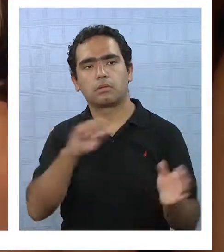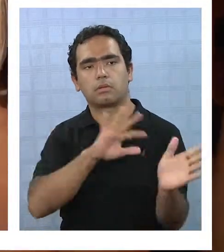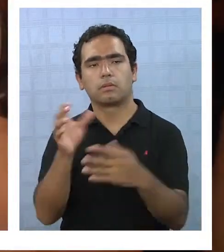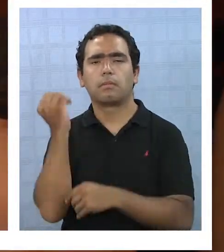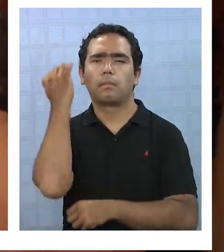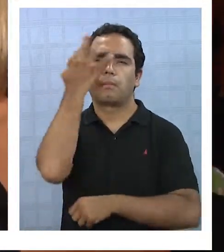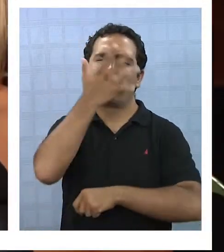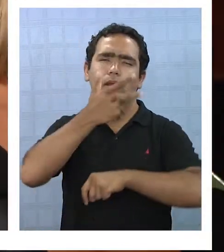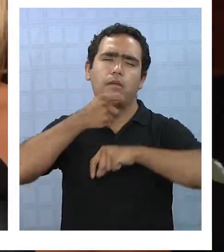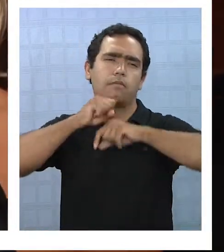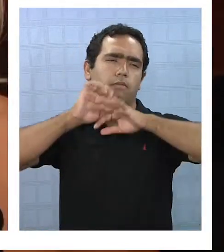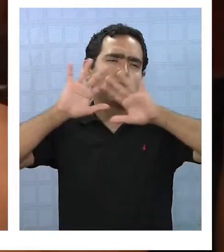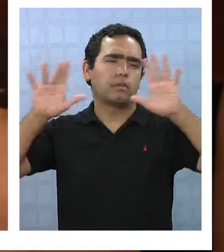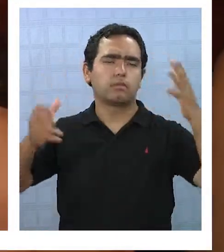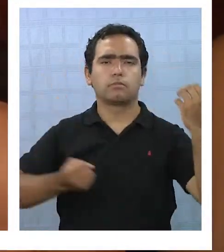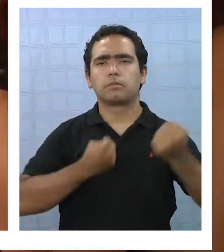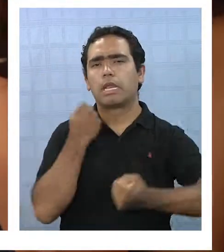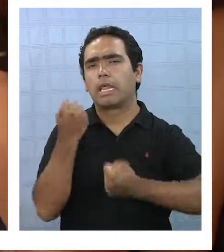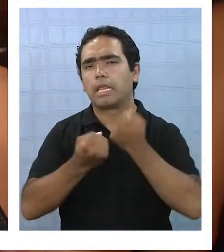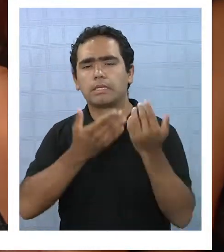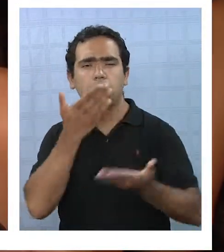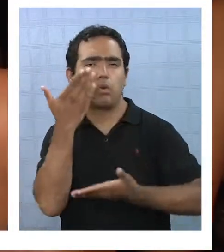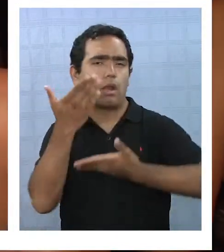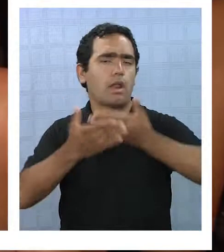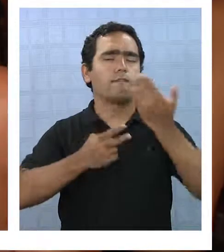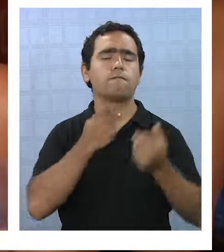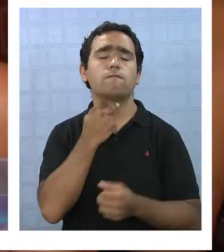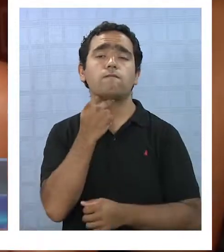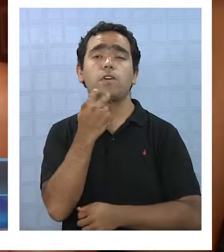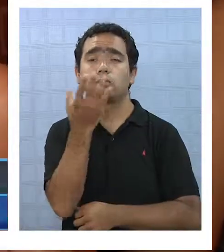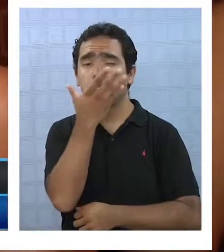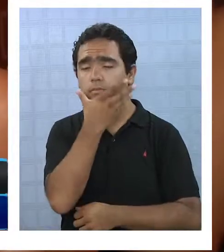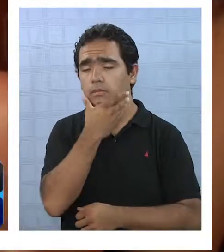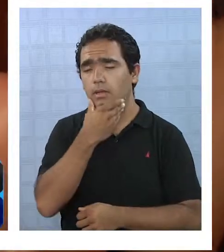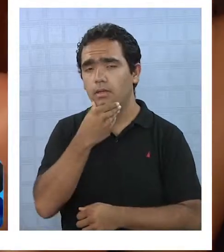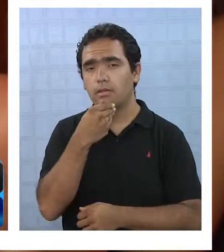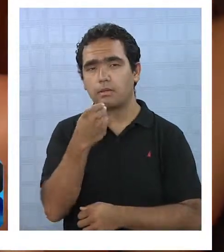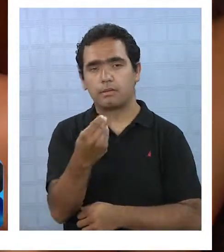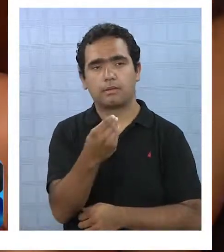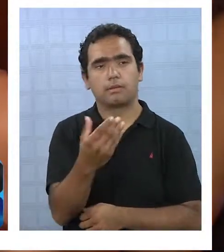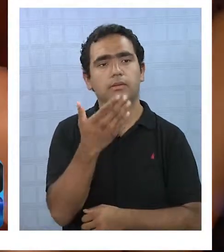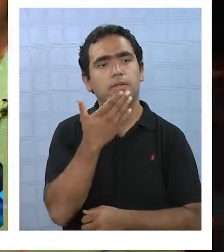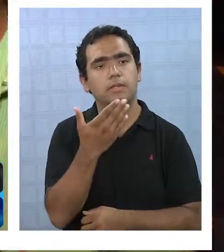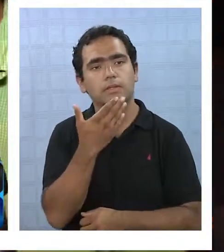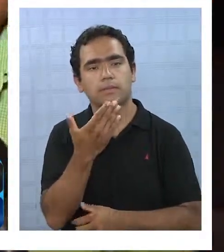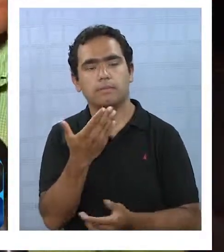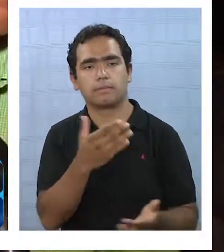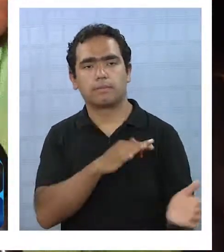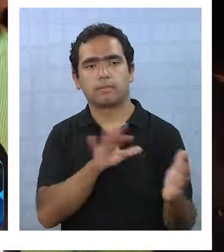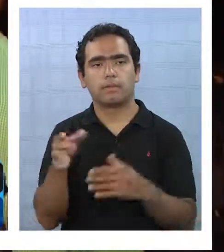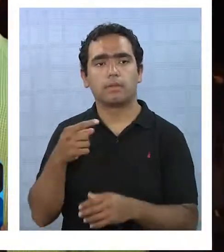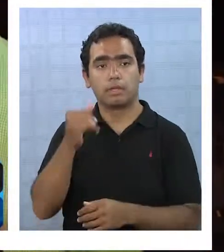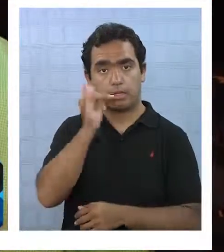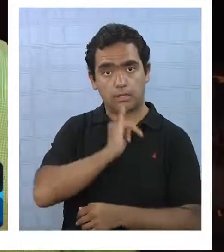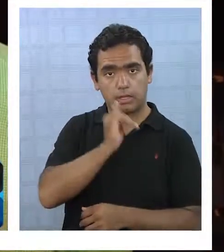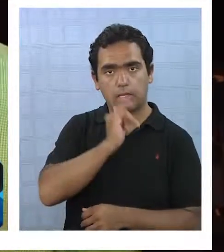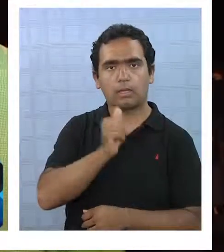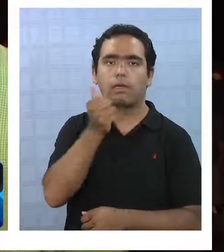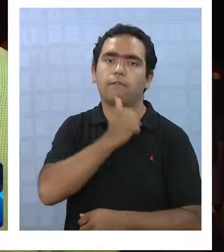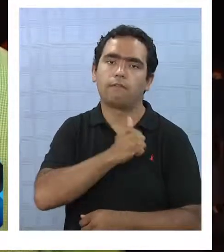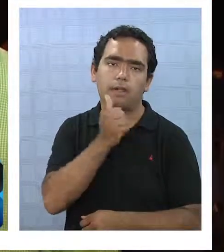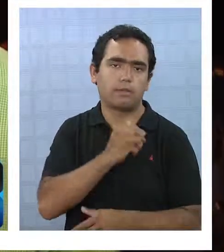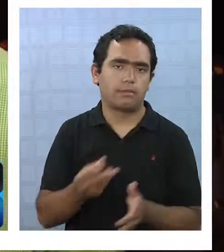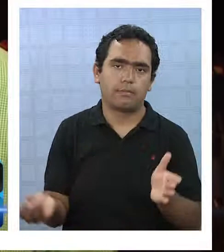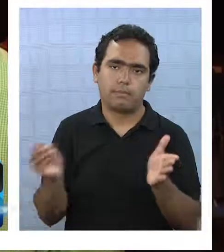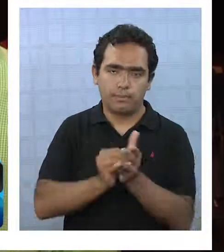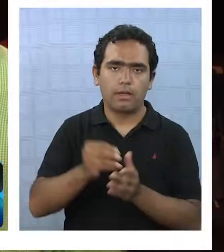Maravilloso, una danza, una voz de la cantante preciosa, un instrumento. En Iquique hacen falta este tipo de